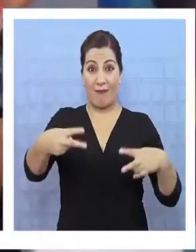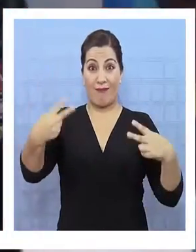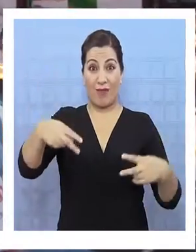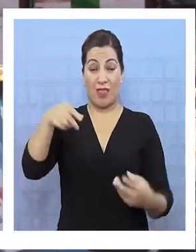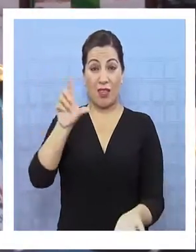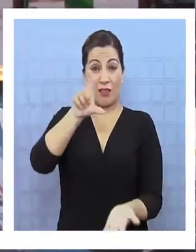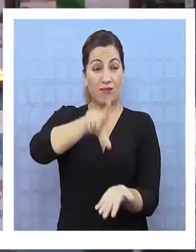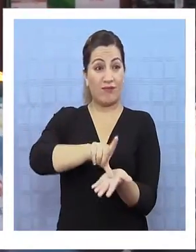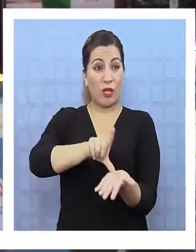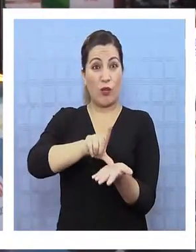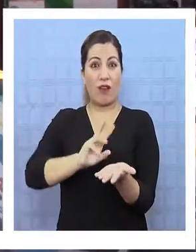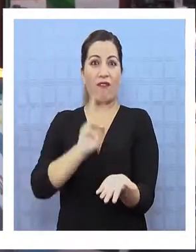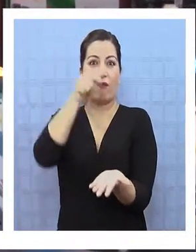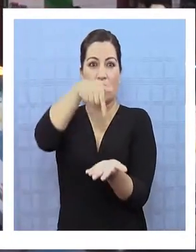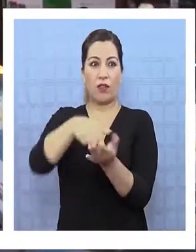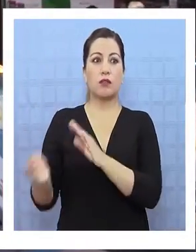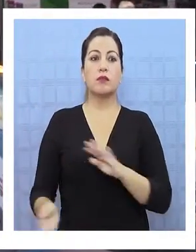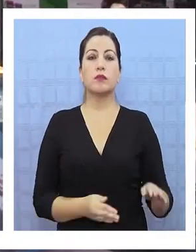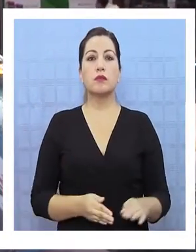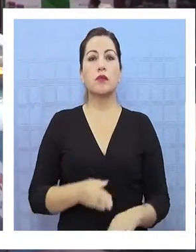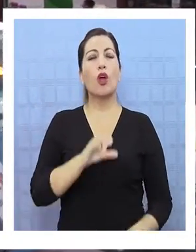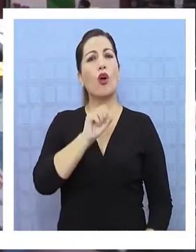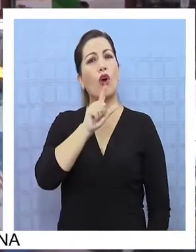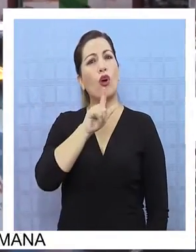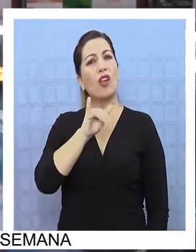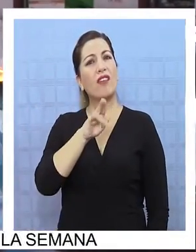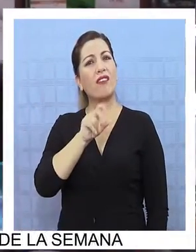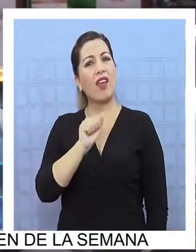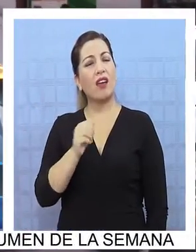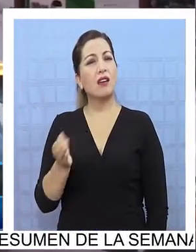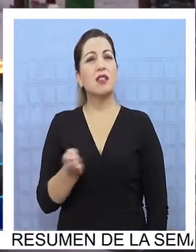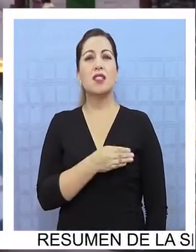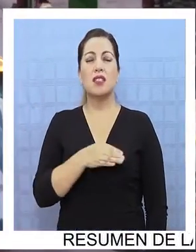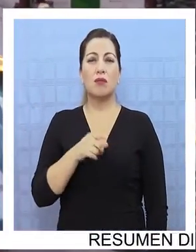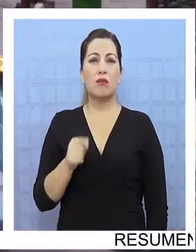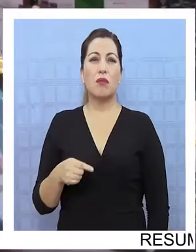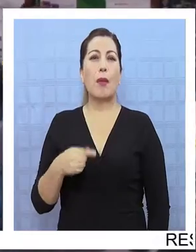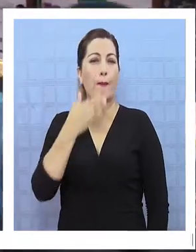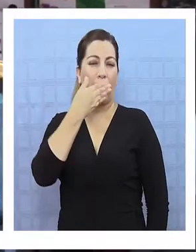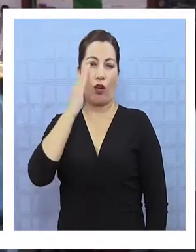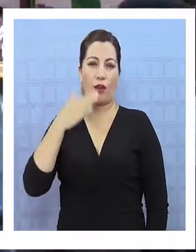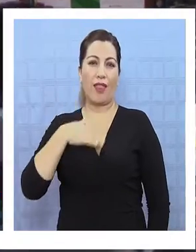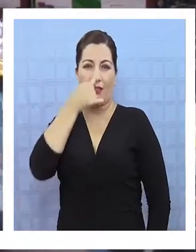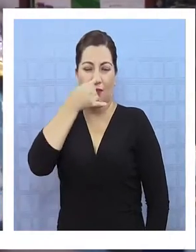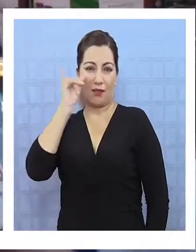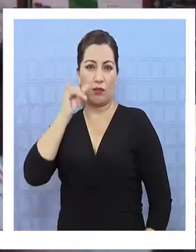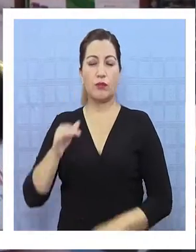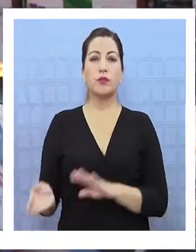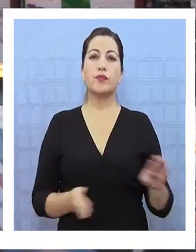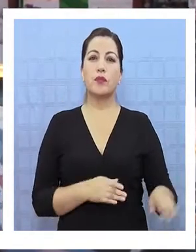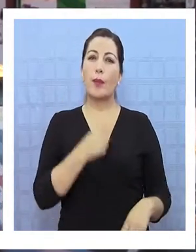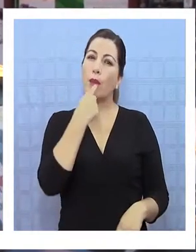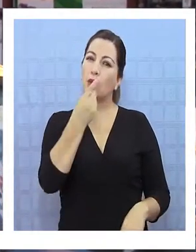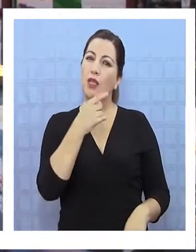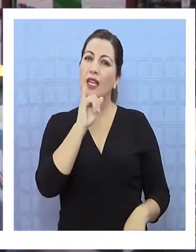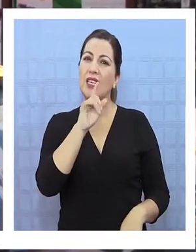Vergara. Olivia Newton-John, de mi época, sí. Lo mejor del festival podría ser eso. Isabel Pantoja,